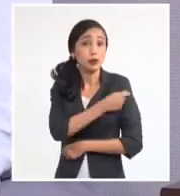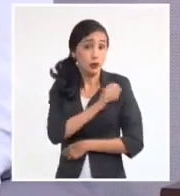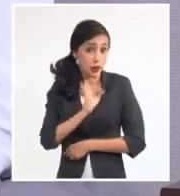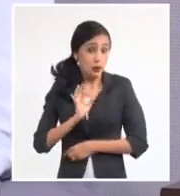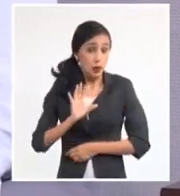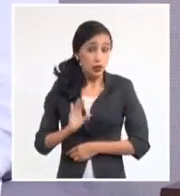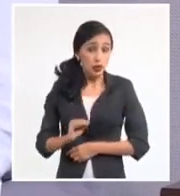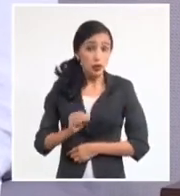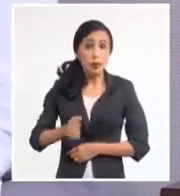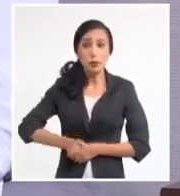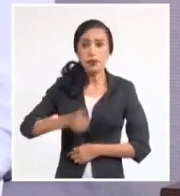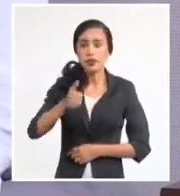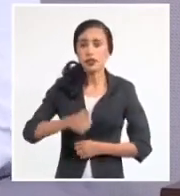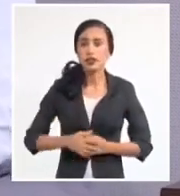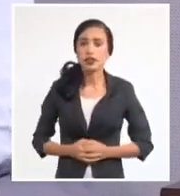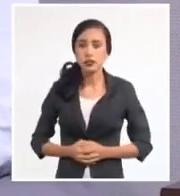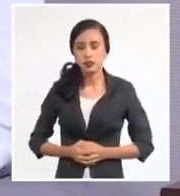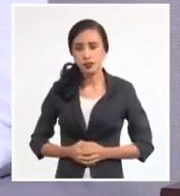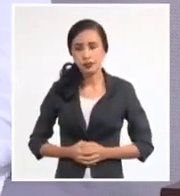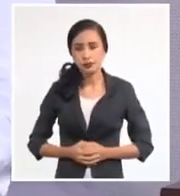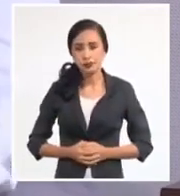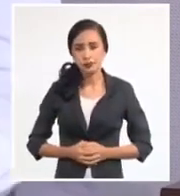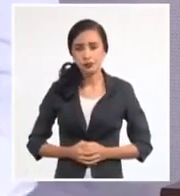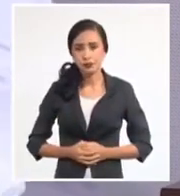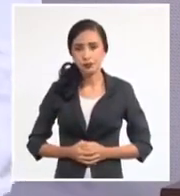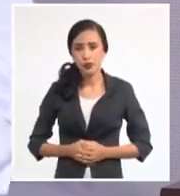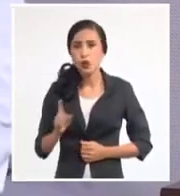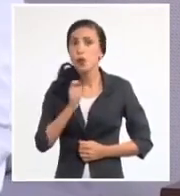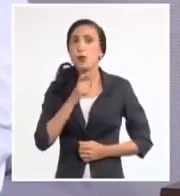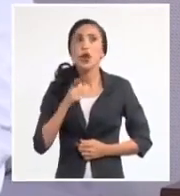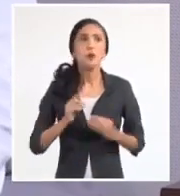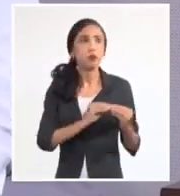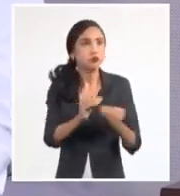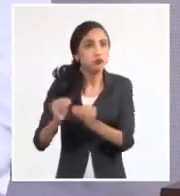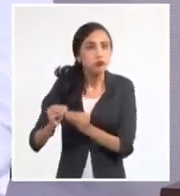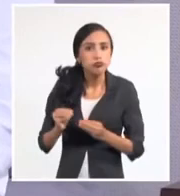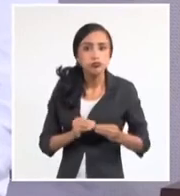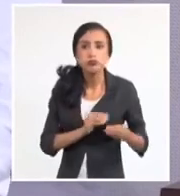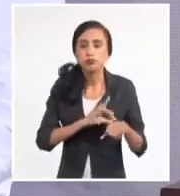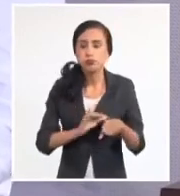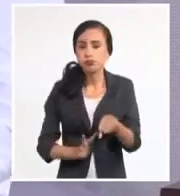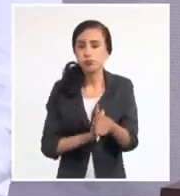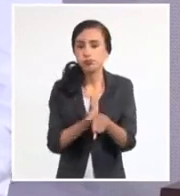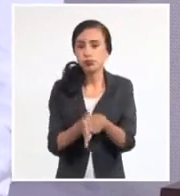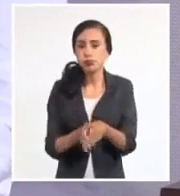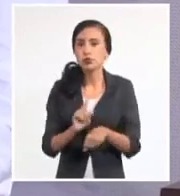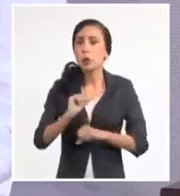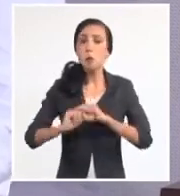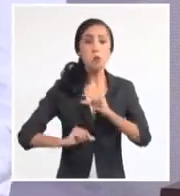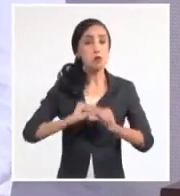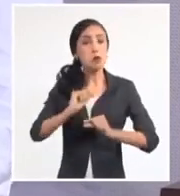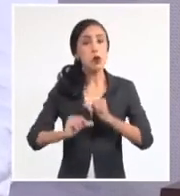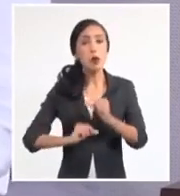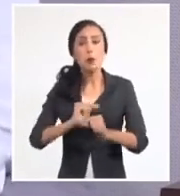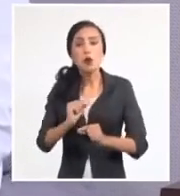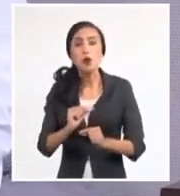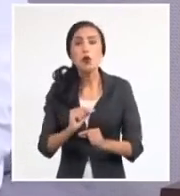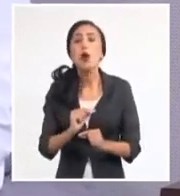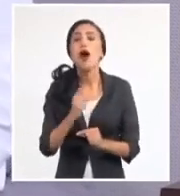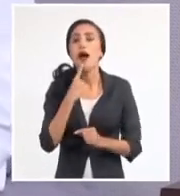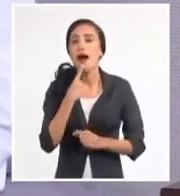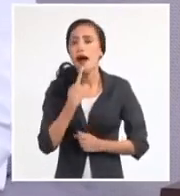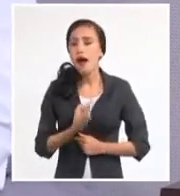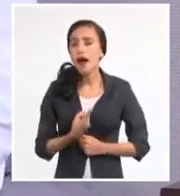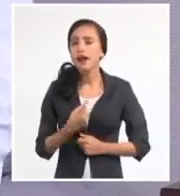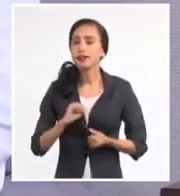que no ha sido porque nos hayamos contagiado con cifras escalofriantes, sino poquito a poco ha habido que ir remontando la cuesta y